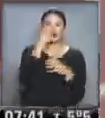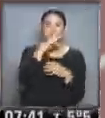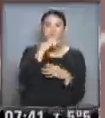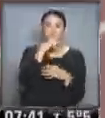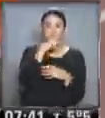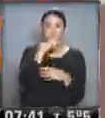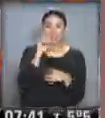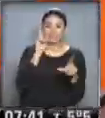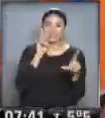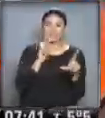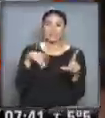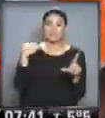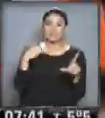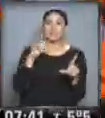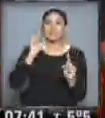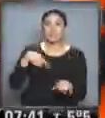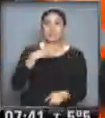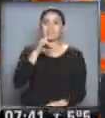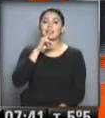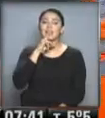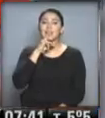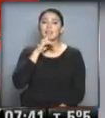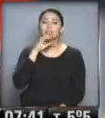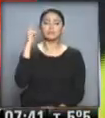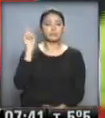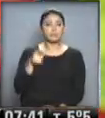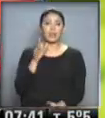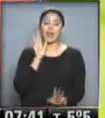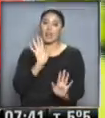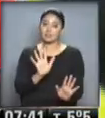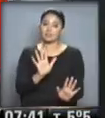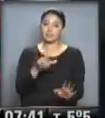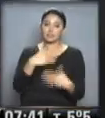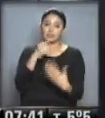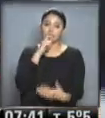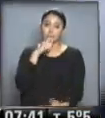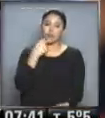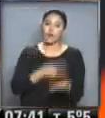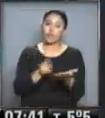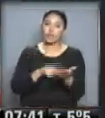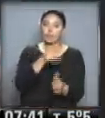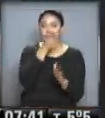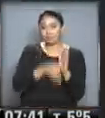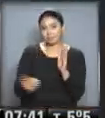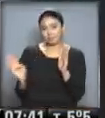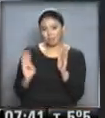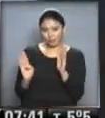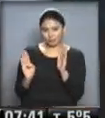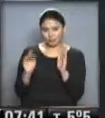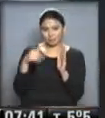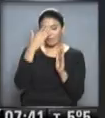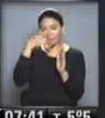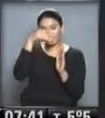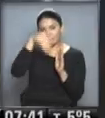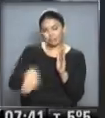sanjuanino y los dirigidos por Rubén Darío Forestelo, que de esta manera vuelven a la segunda división del fútbol argentino, termina